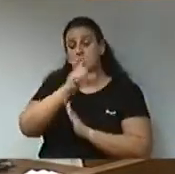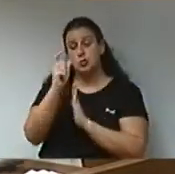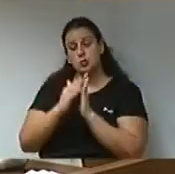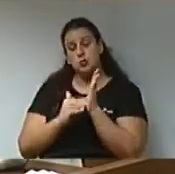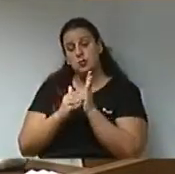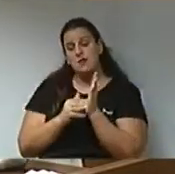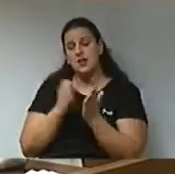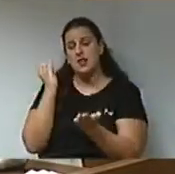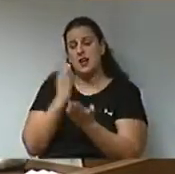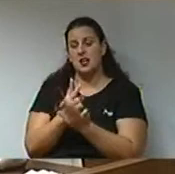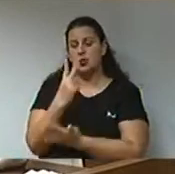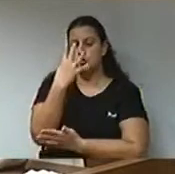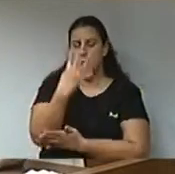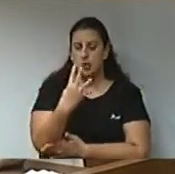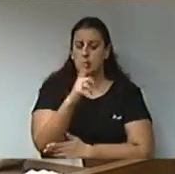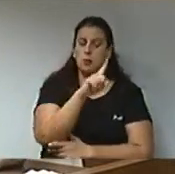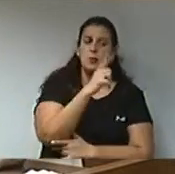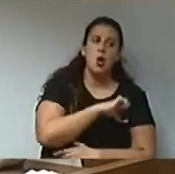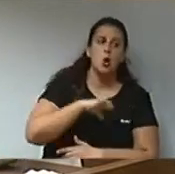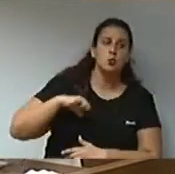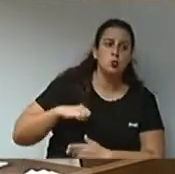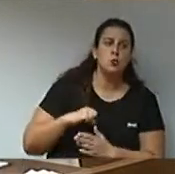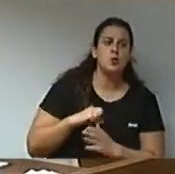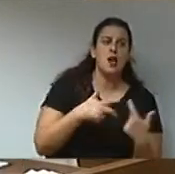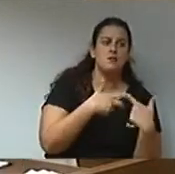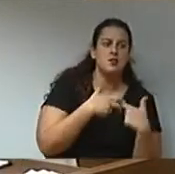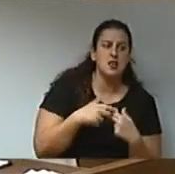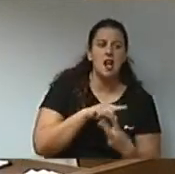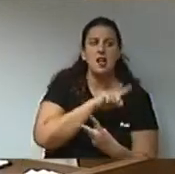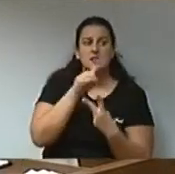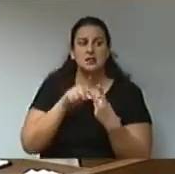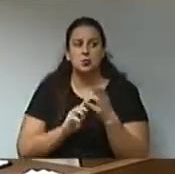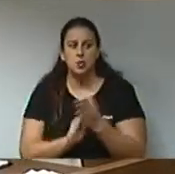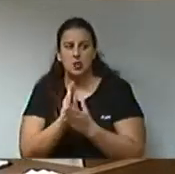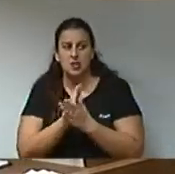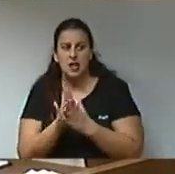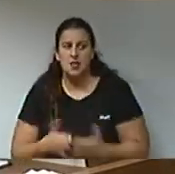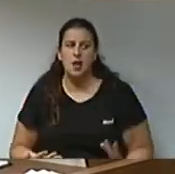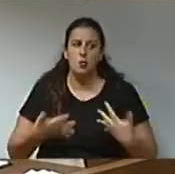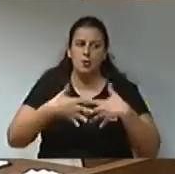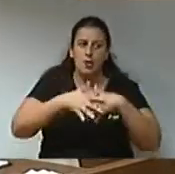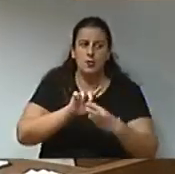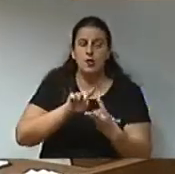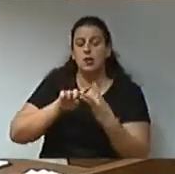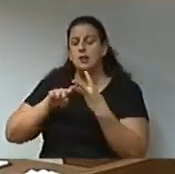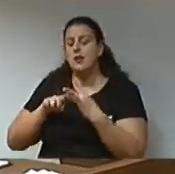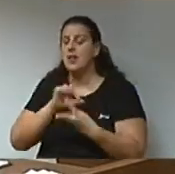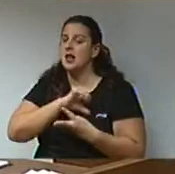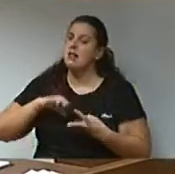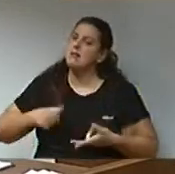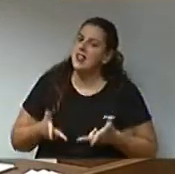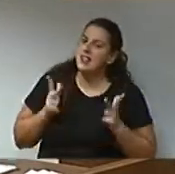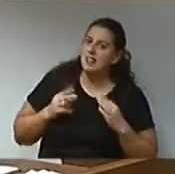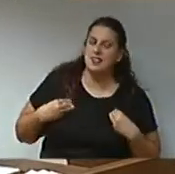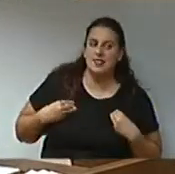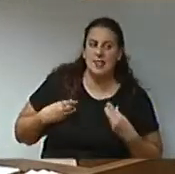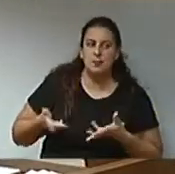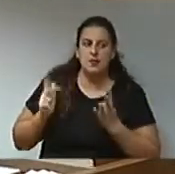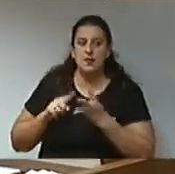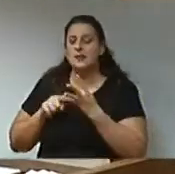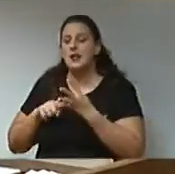fiscal. En segundo lugar, la natalidad y la conciliación. En tercer lugar, la emancipación. Y en cuarto lugar, la autosuficiencia